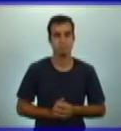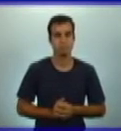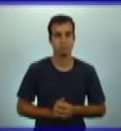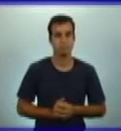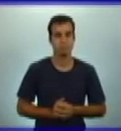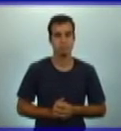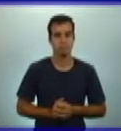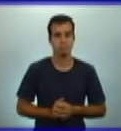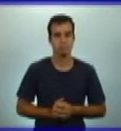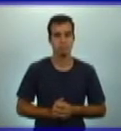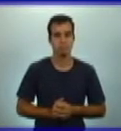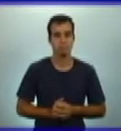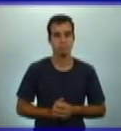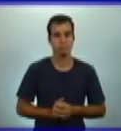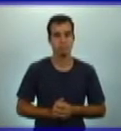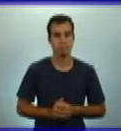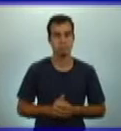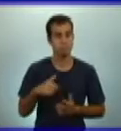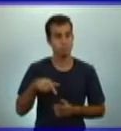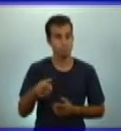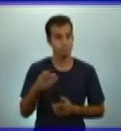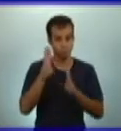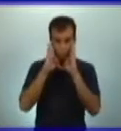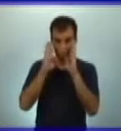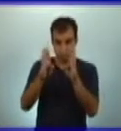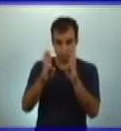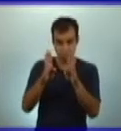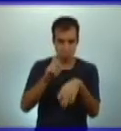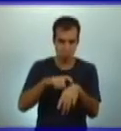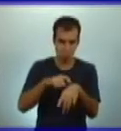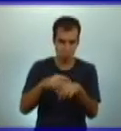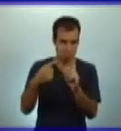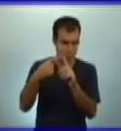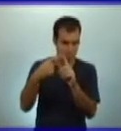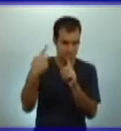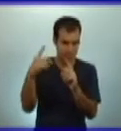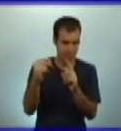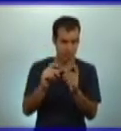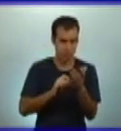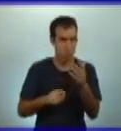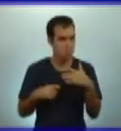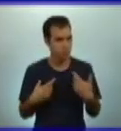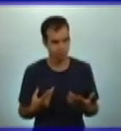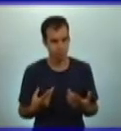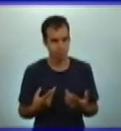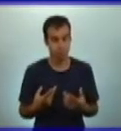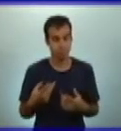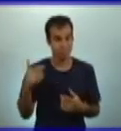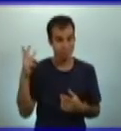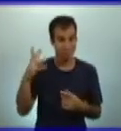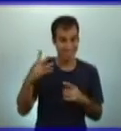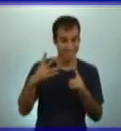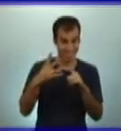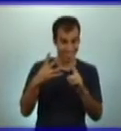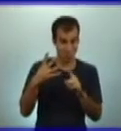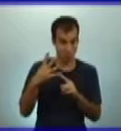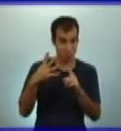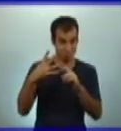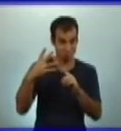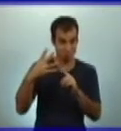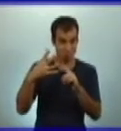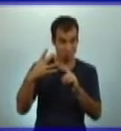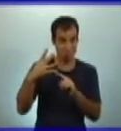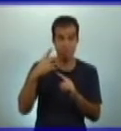44.678. Dediquemos unos minutos al primero. Bueno, en primer lugar, ambos ejercicios, el 3 y el 4, son